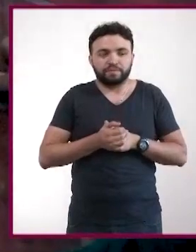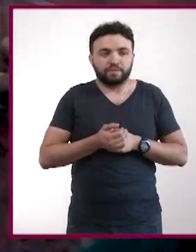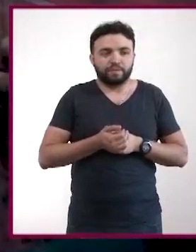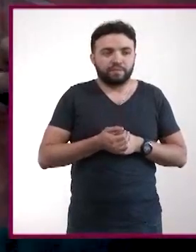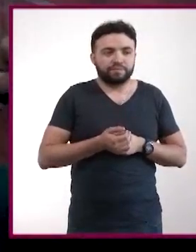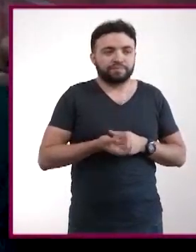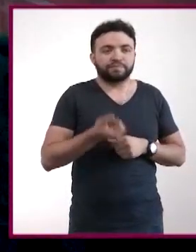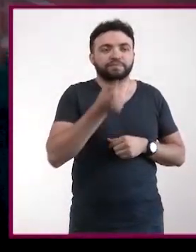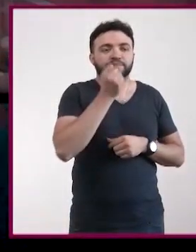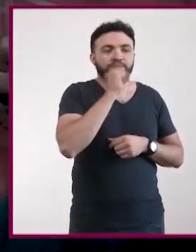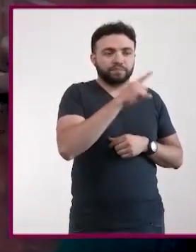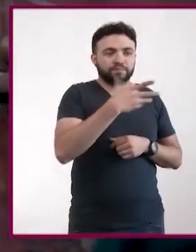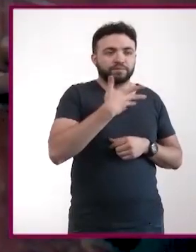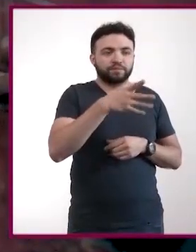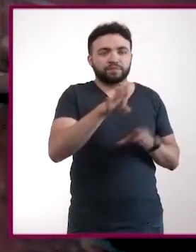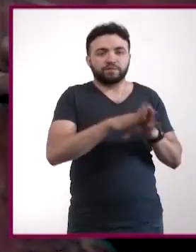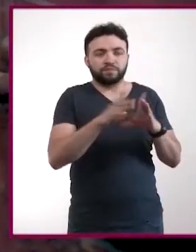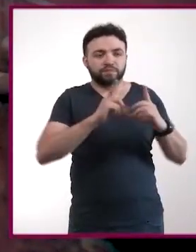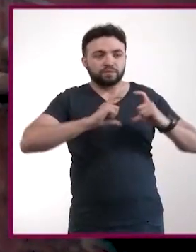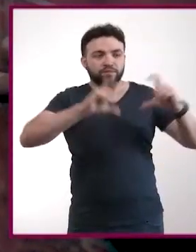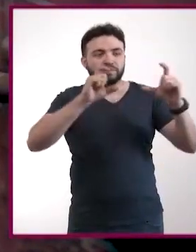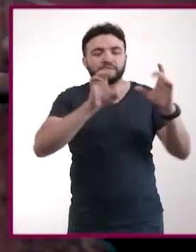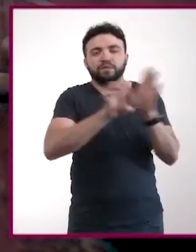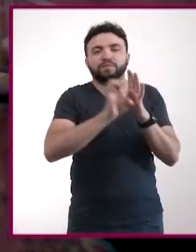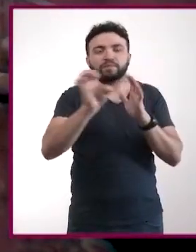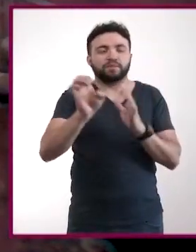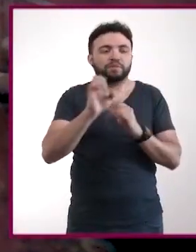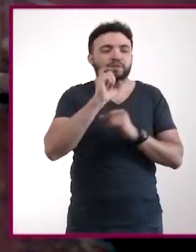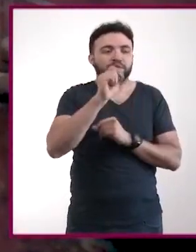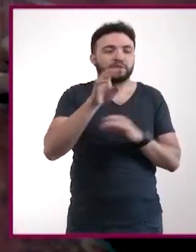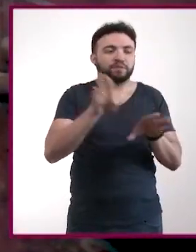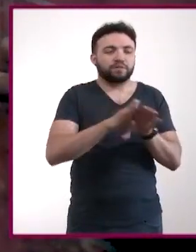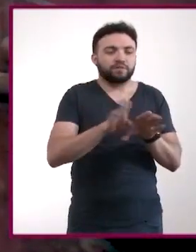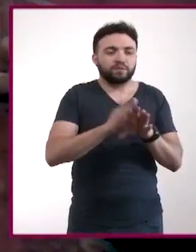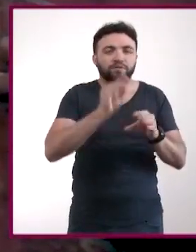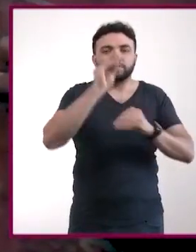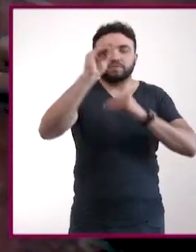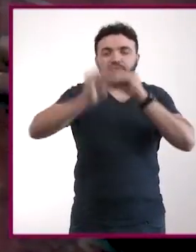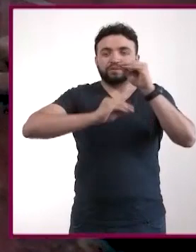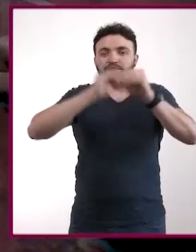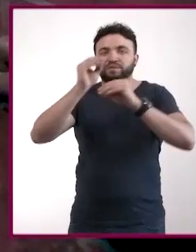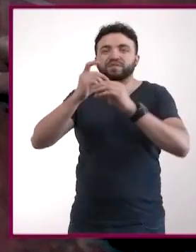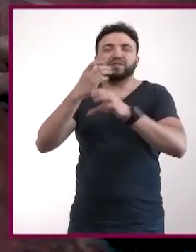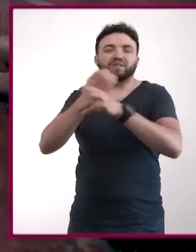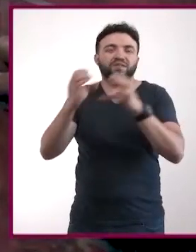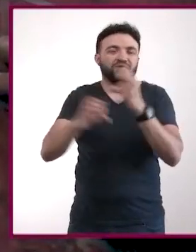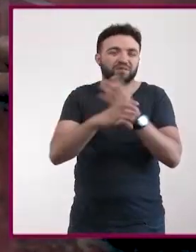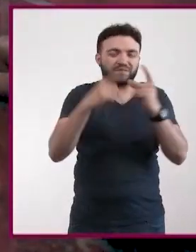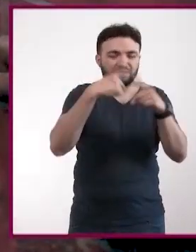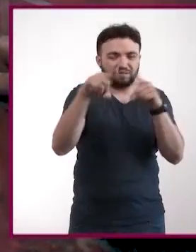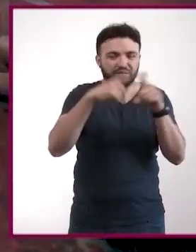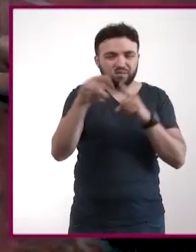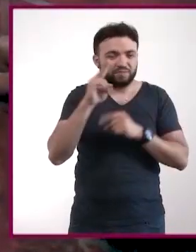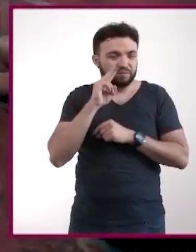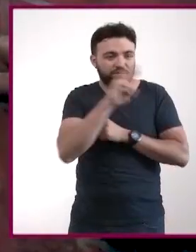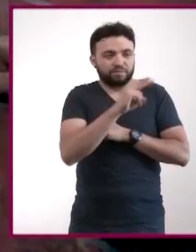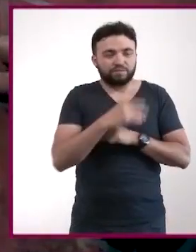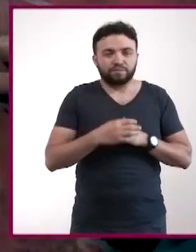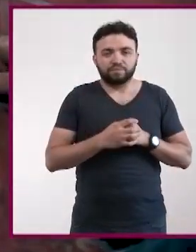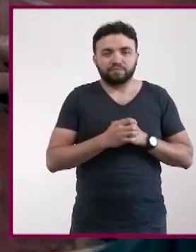Y pues también son como proyecciones, ¿no? Por ejemplo, de una escultura o. Pues sí, cosas que. Digamos